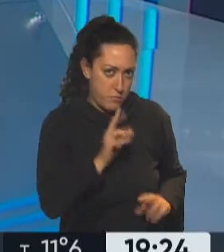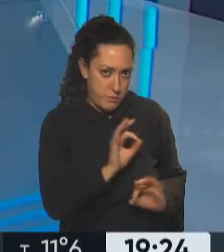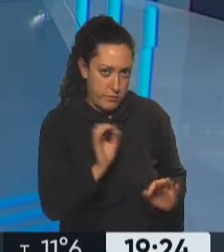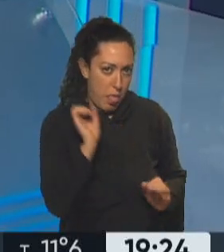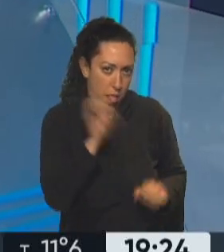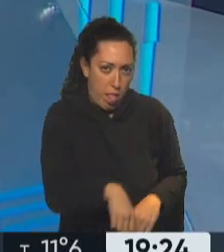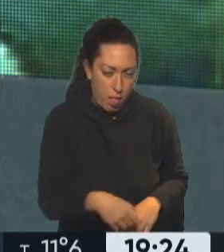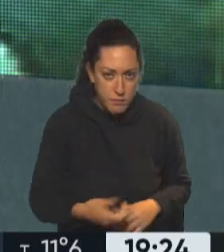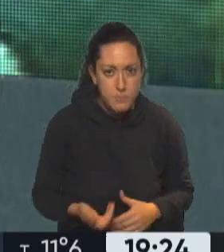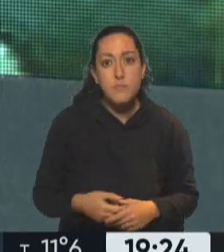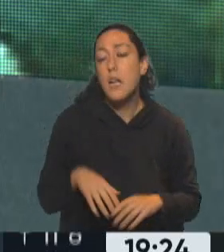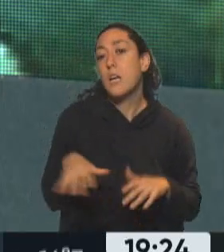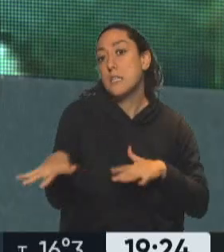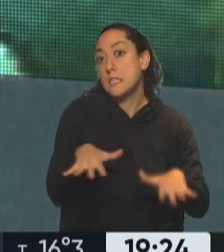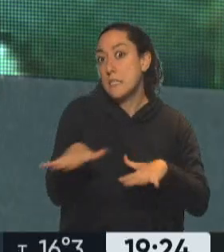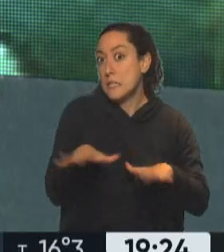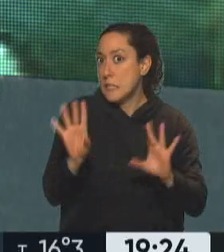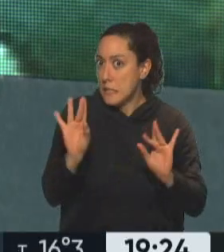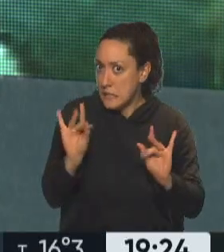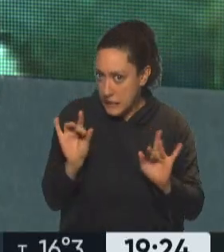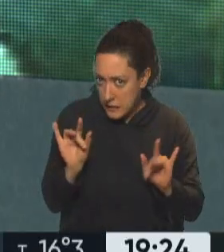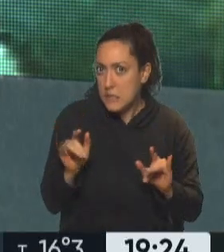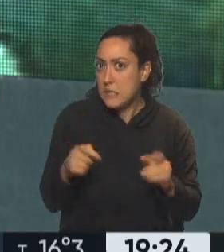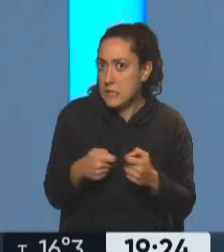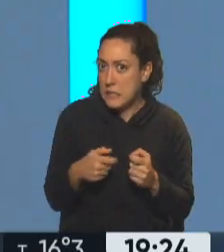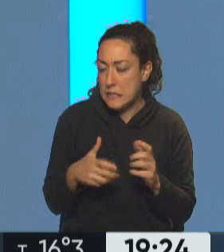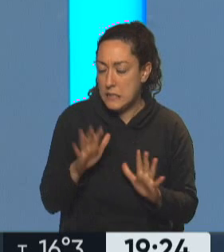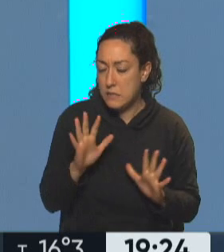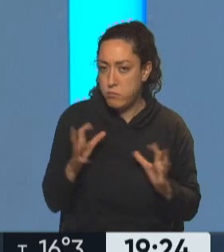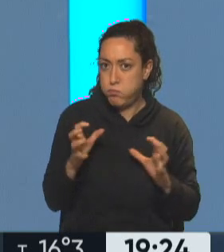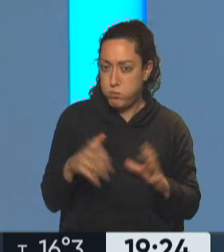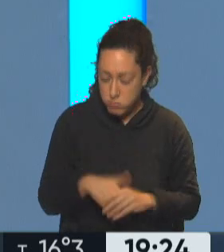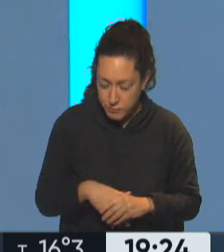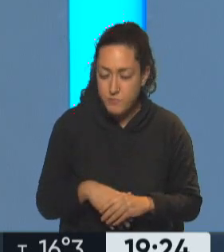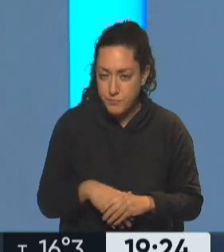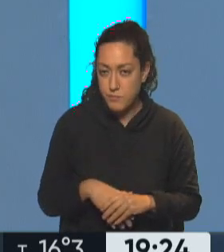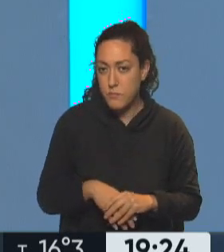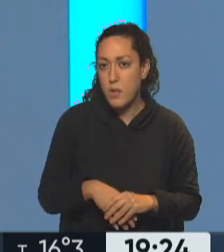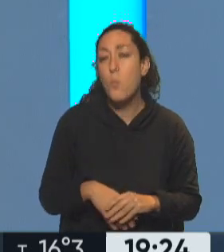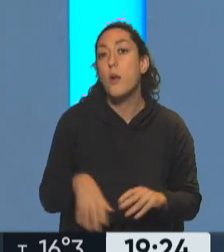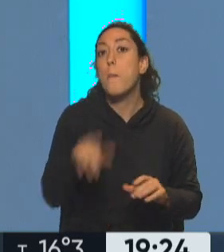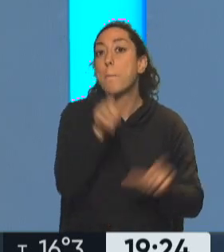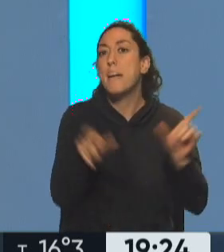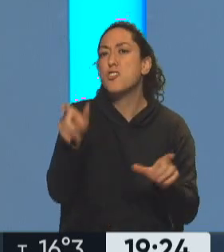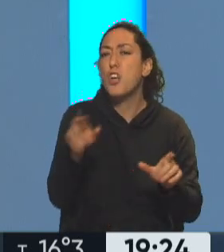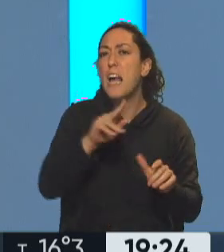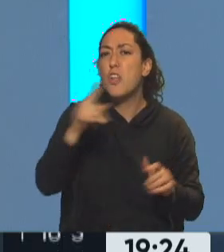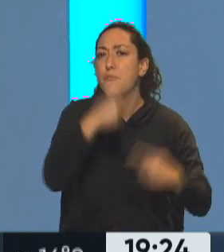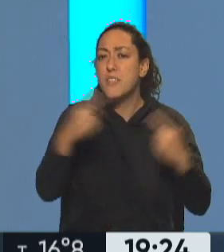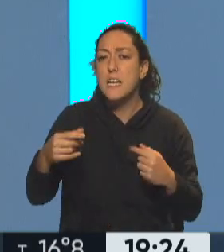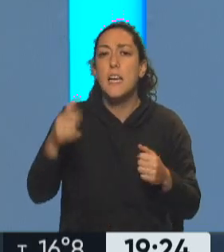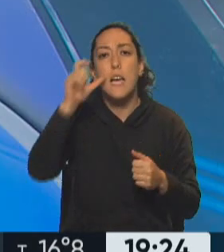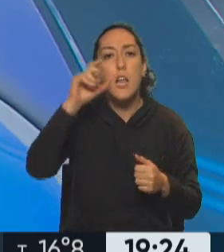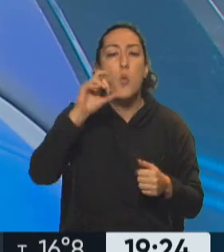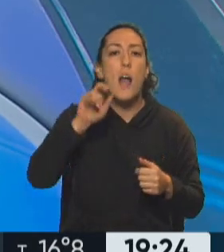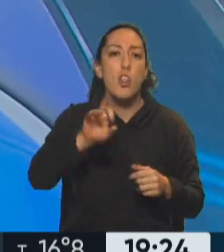Es complicado, es un momento de tensión, es un momento de tensión. Totalmente. Bueno, y ahí a identificar diversos actores, ¿no? Eduardo Belliboni,